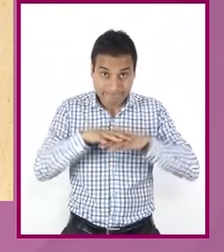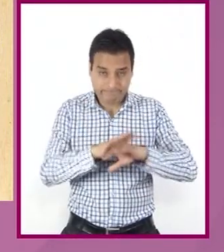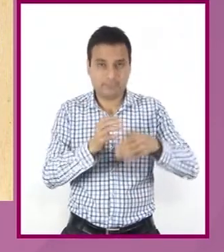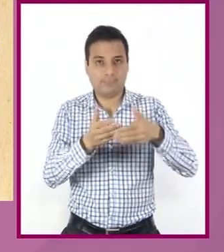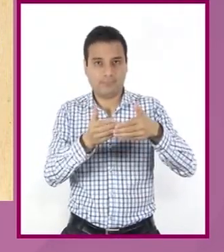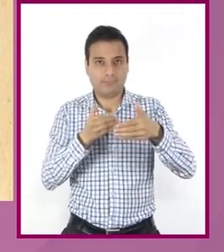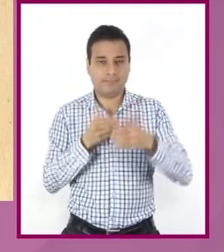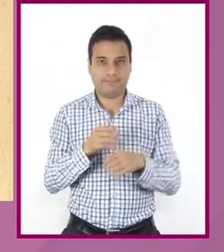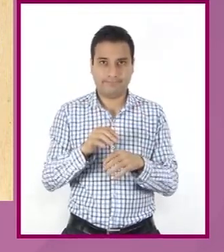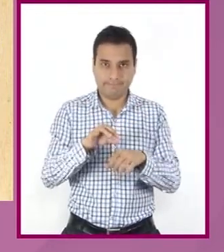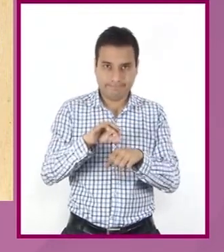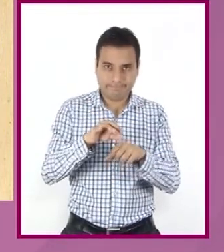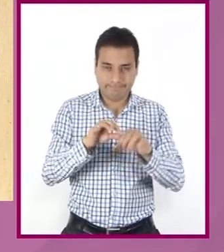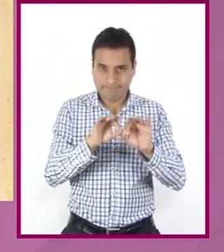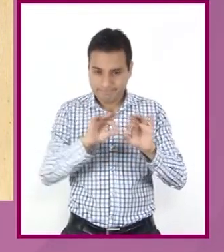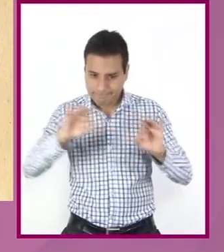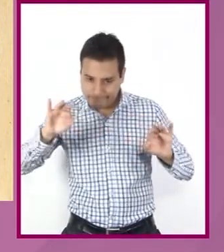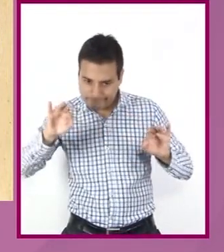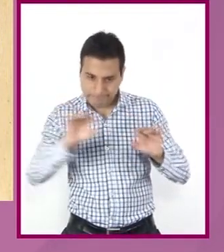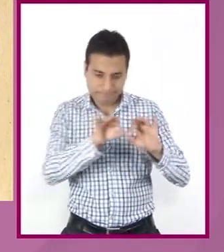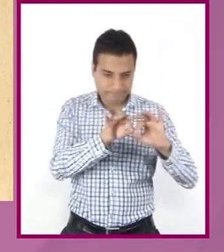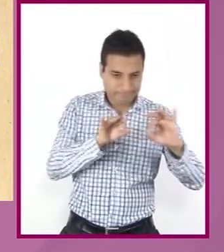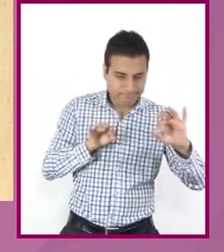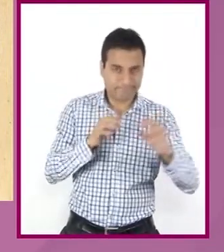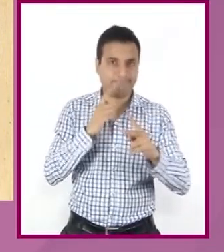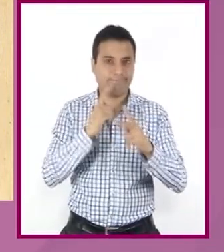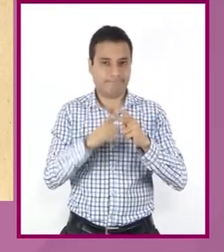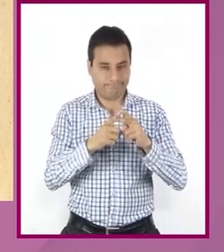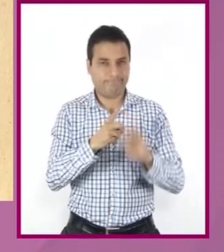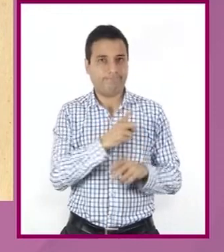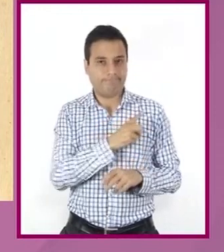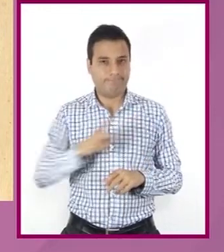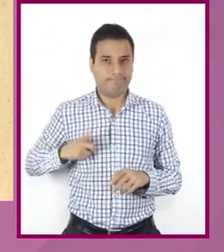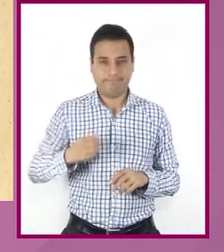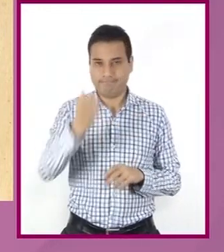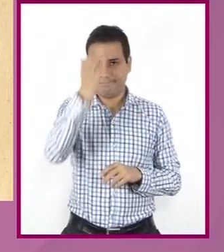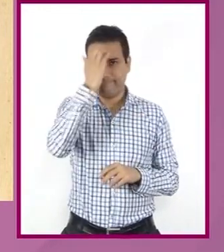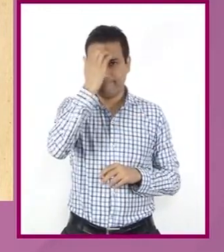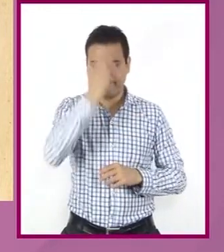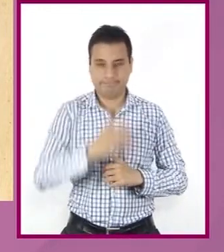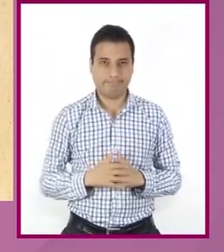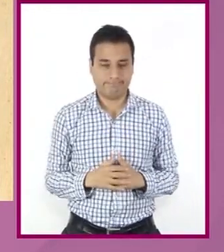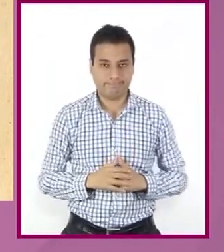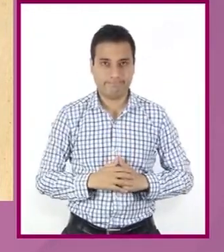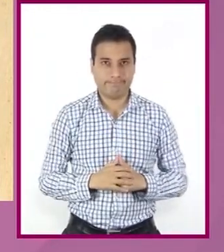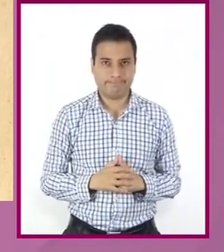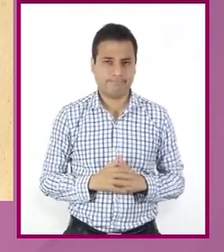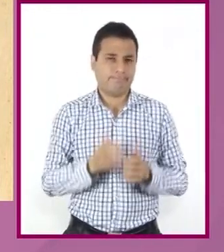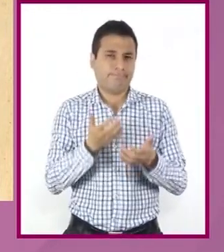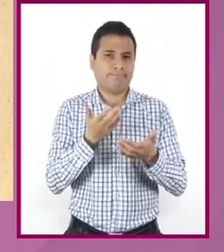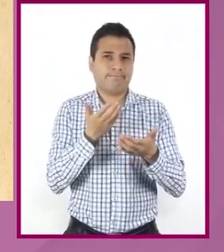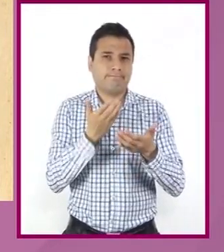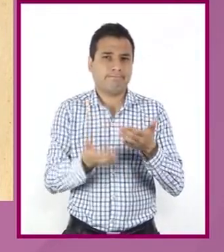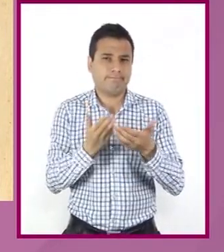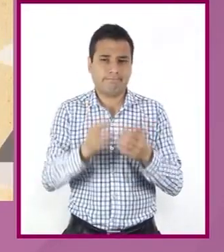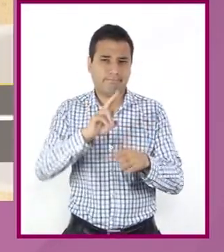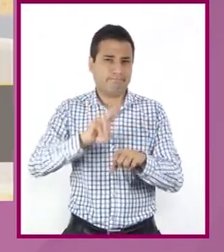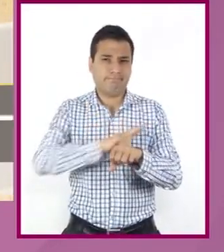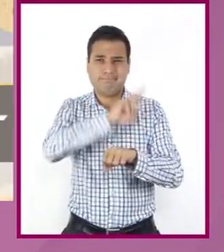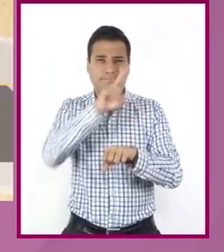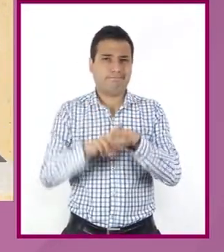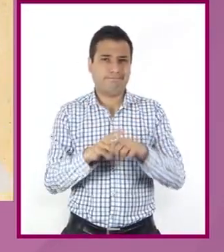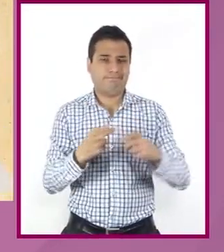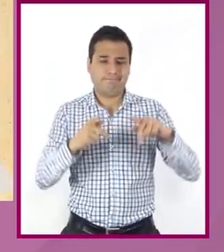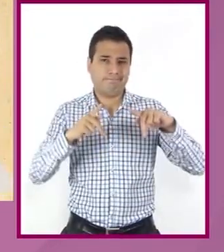tanto las medidas de lo que se coserá como el ancho de la tela que se usará. Hoy en día es natural utilizar